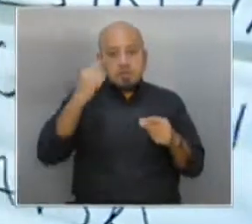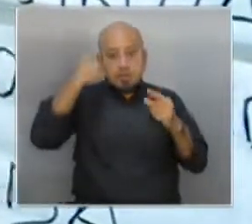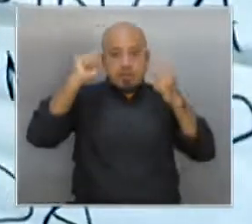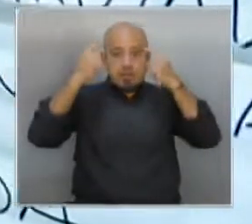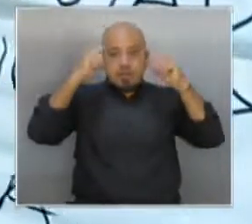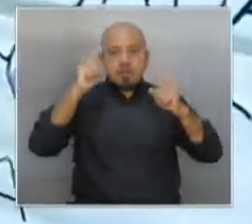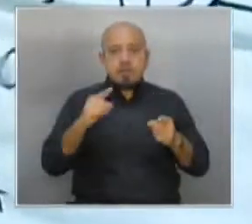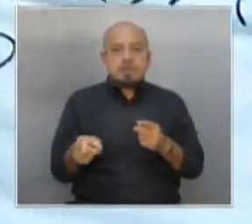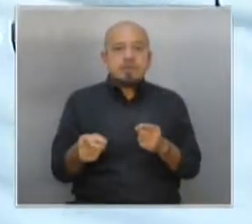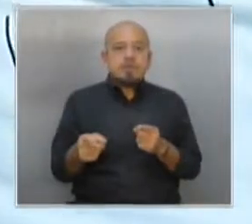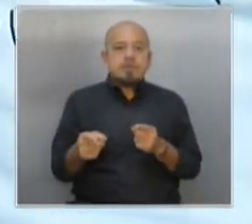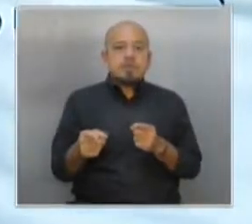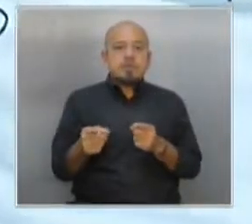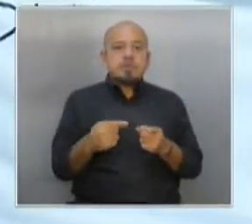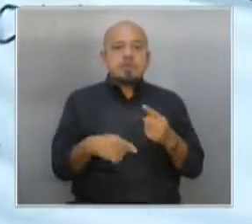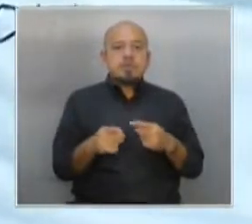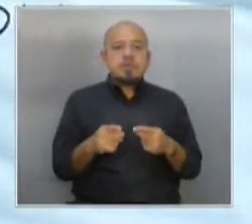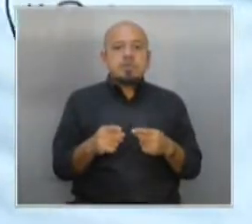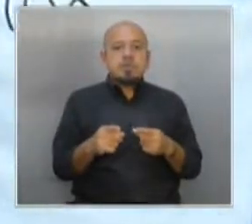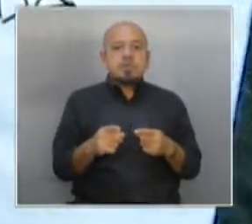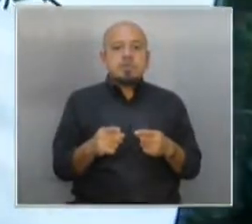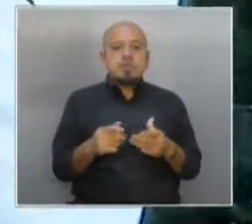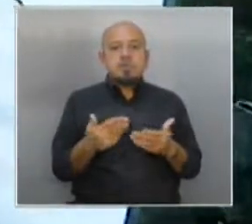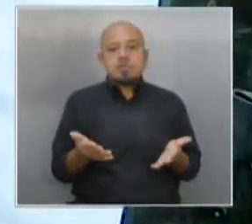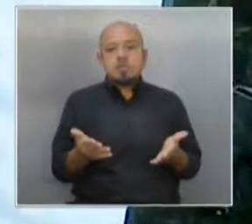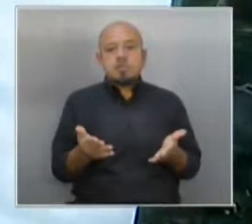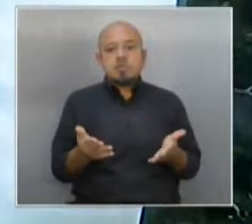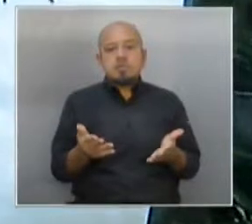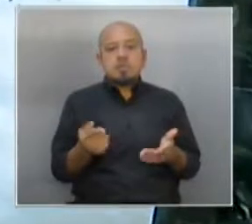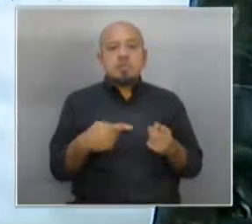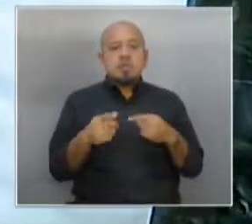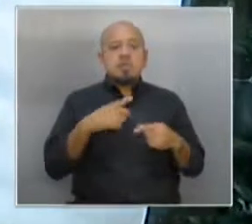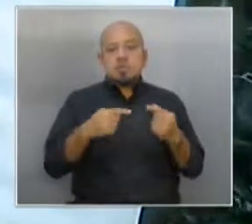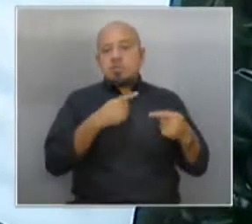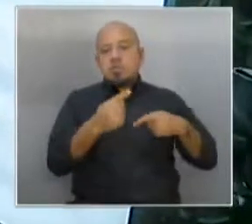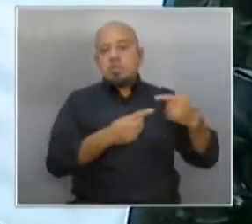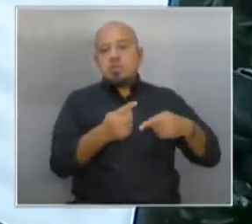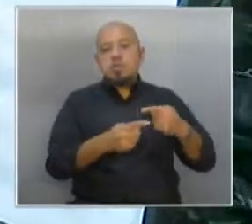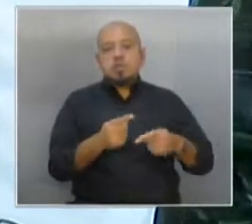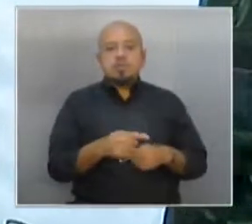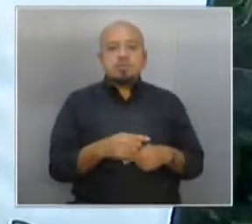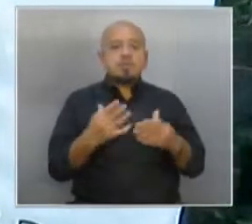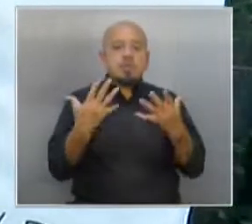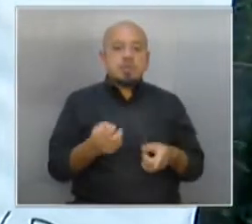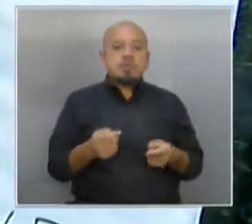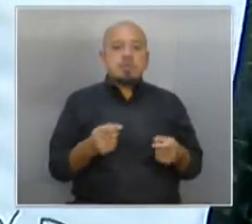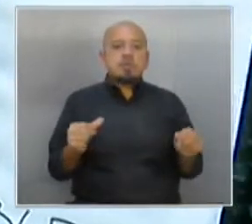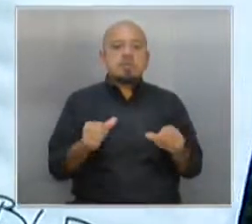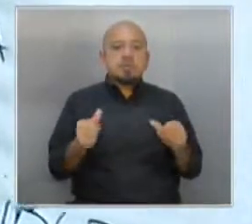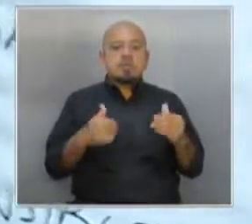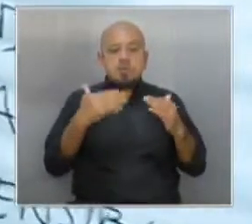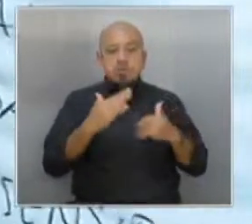red, que no sucede solo en la marcha, sino que nada, se mantiene y que queremos sostener y que queremos